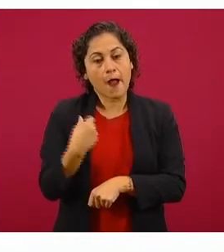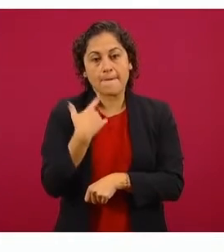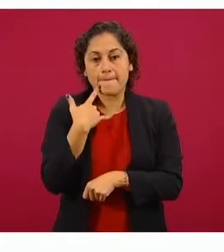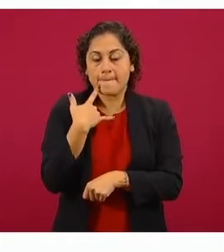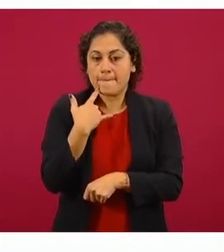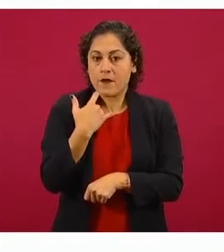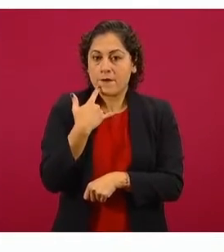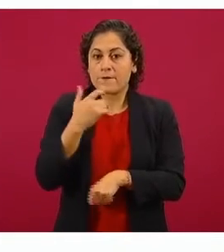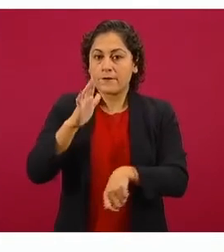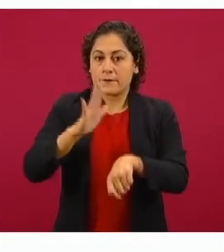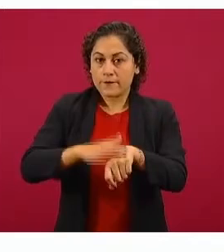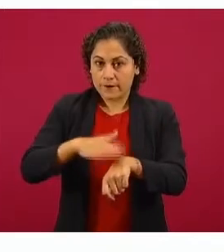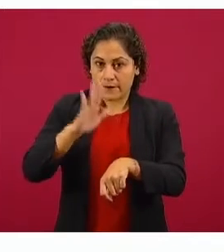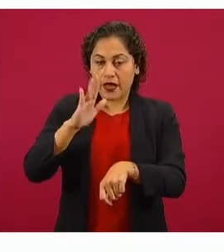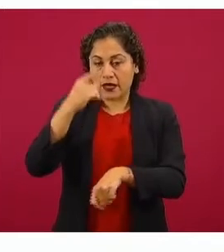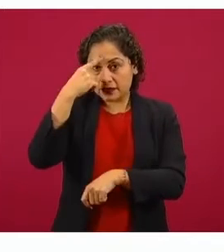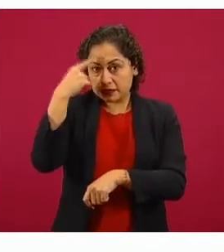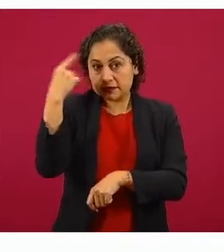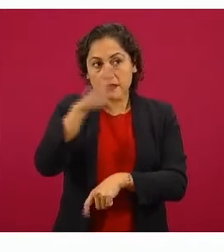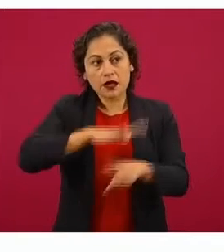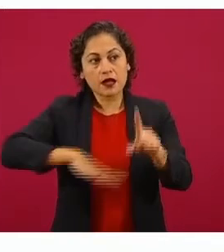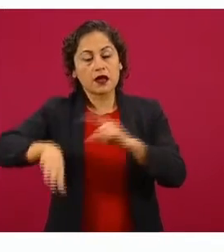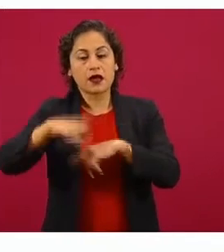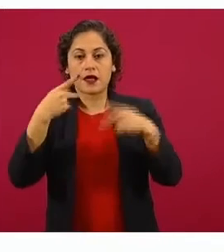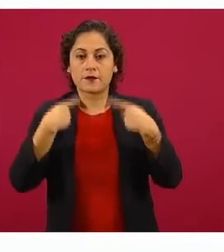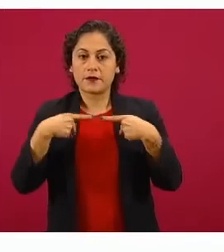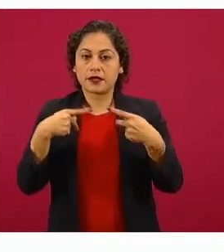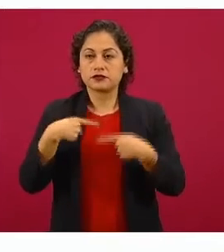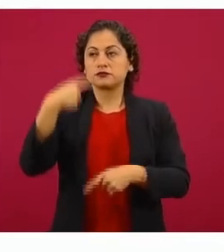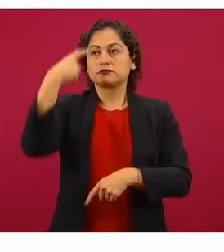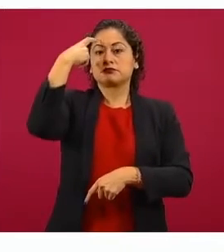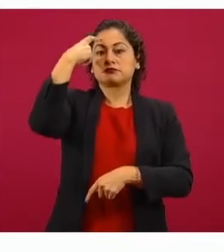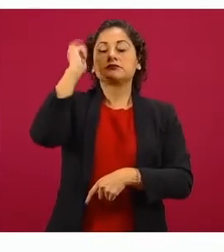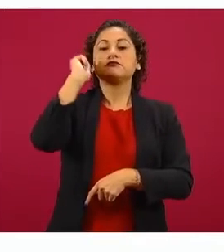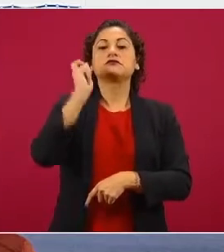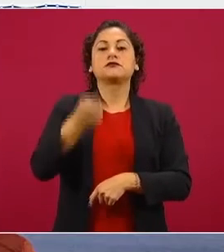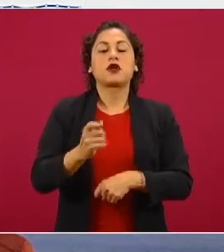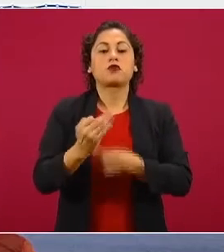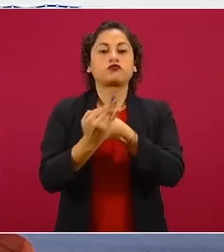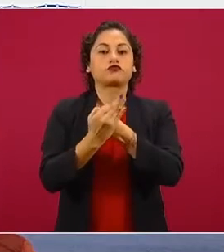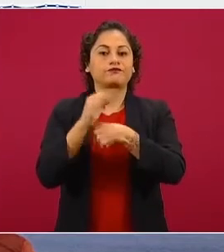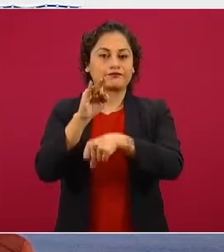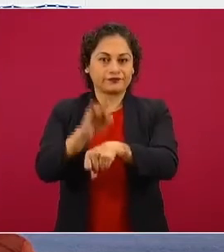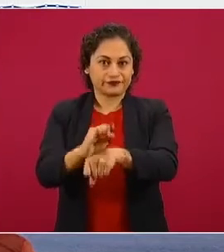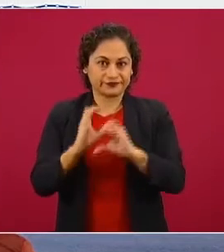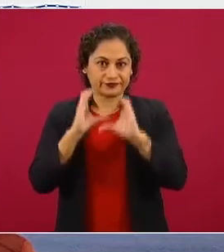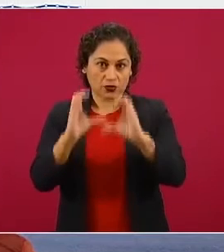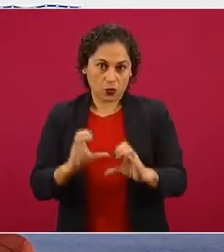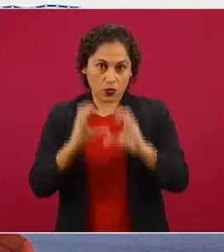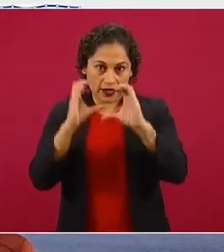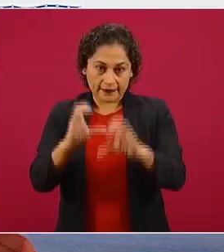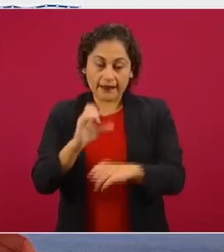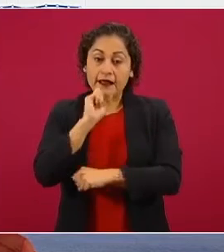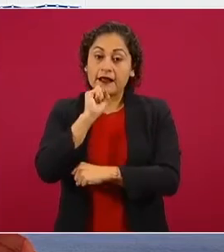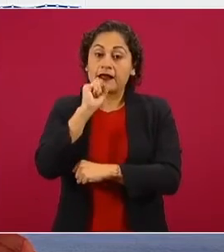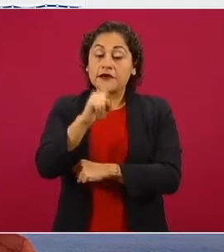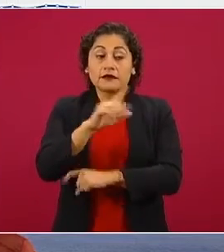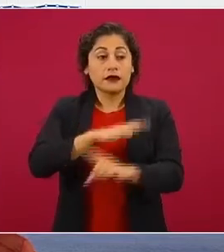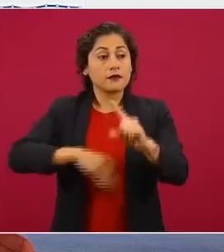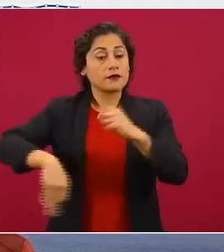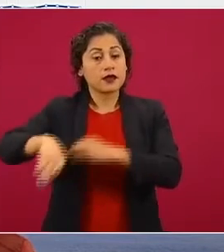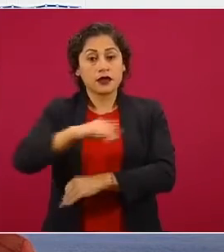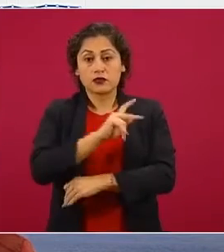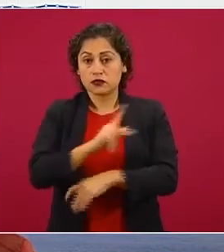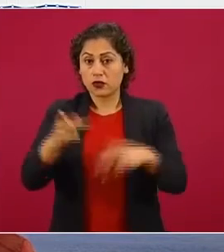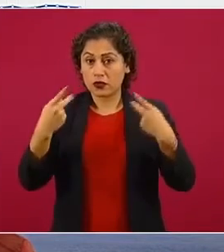Querétaro por involucrar a las personas en las medidas de prevención y también por sostener con la colaboración de